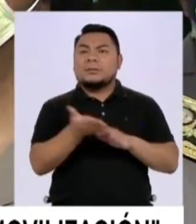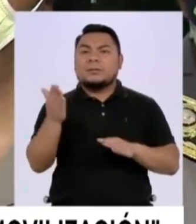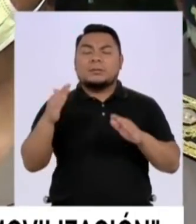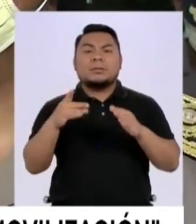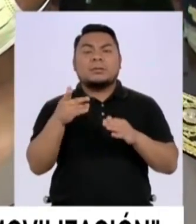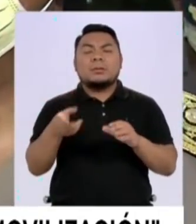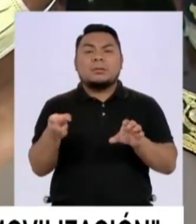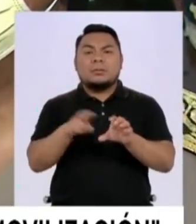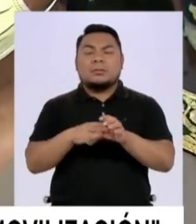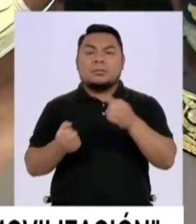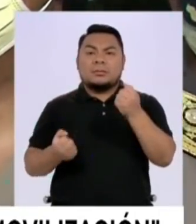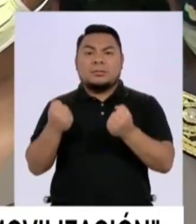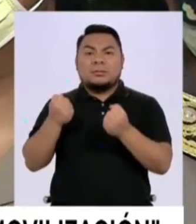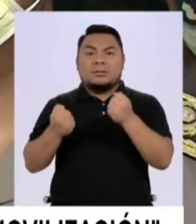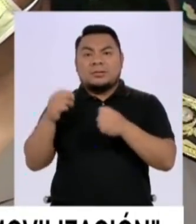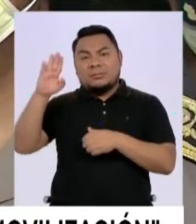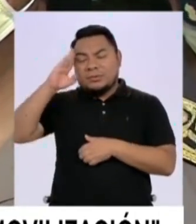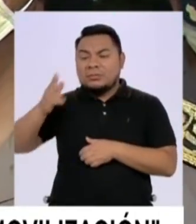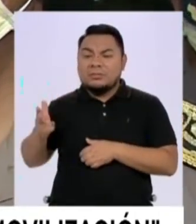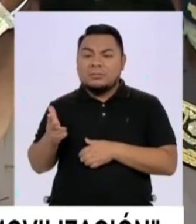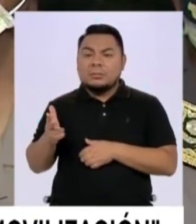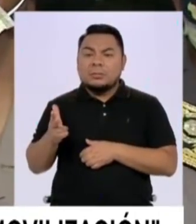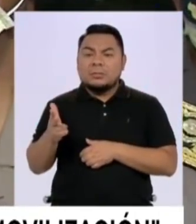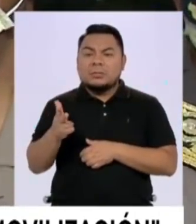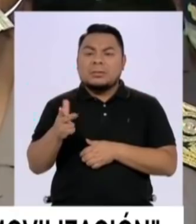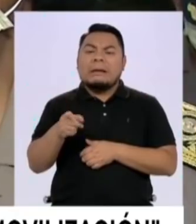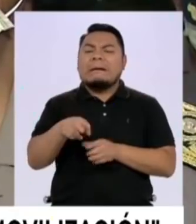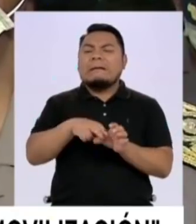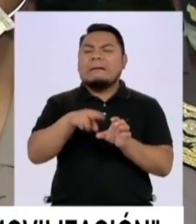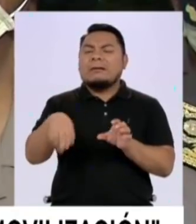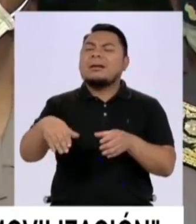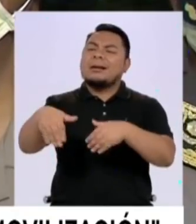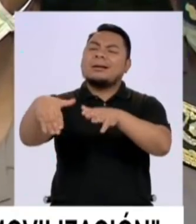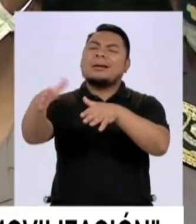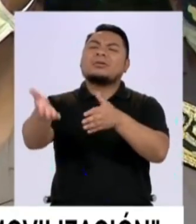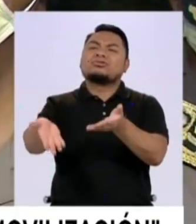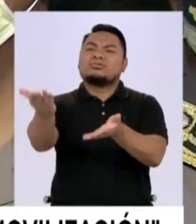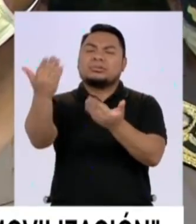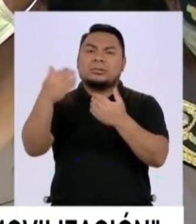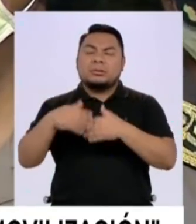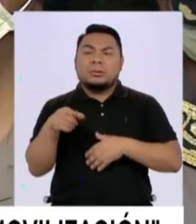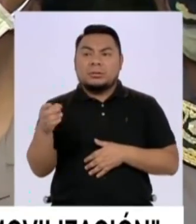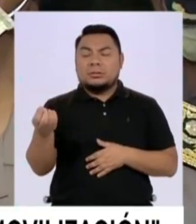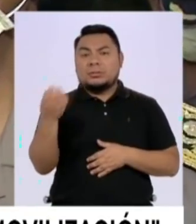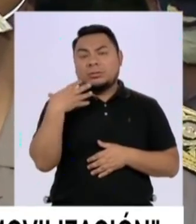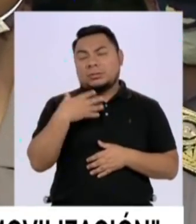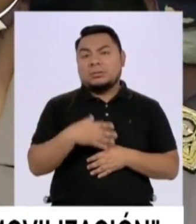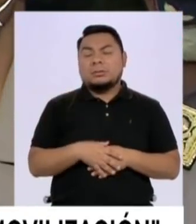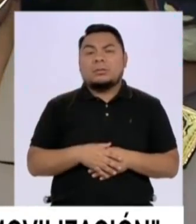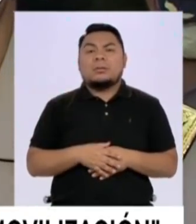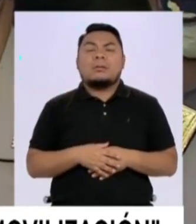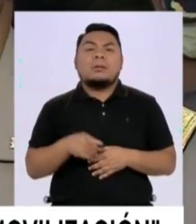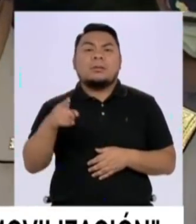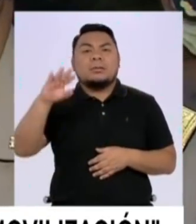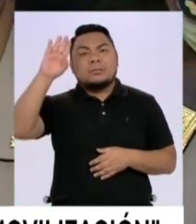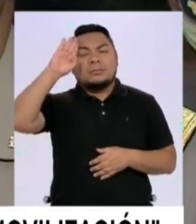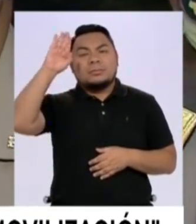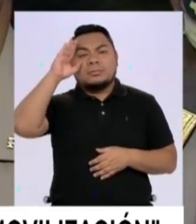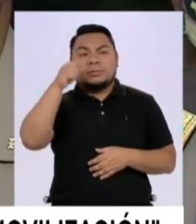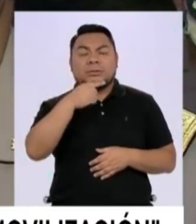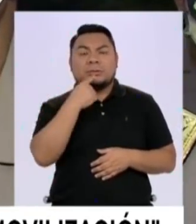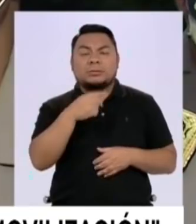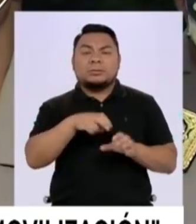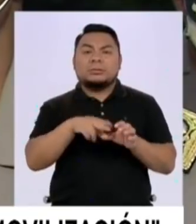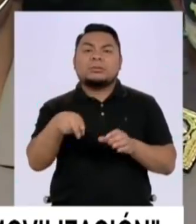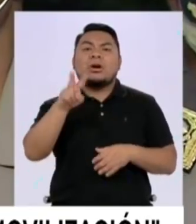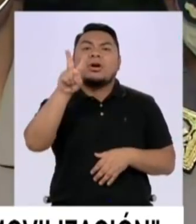un patrullero y aparentemente cuadras más allá fue descendida el vehículo, y ella señalaba que el policía a bordo de este